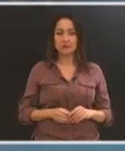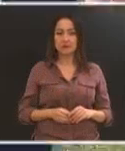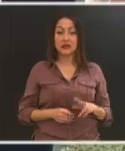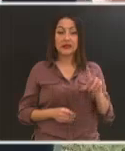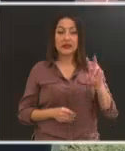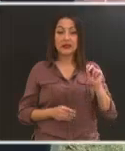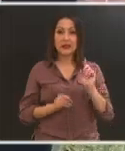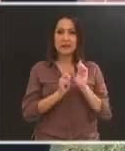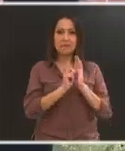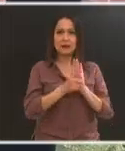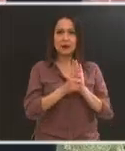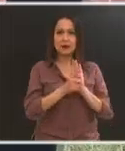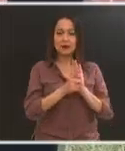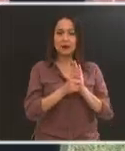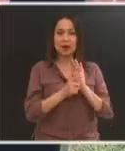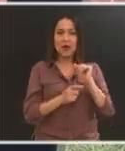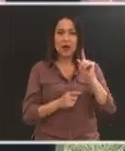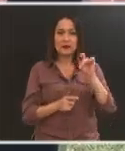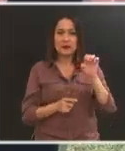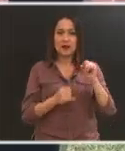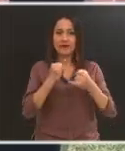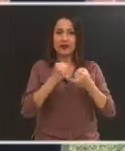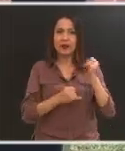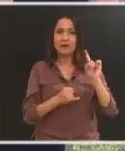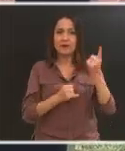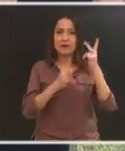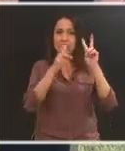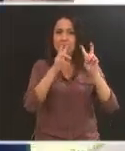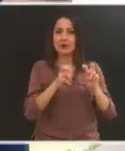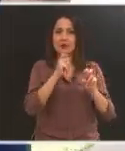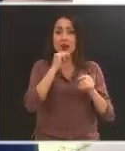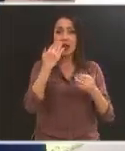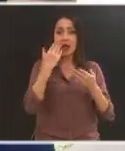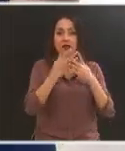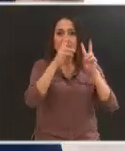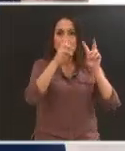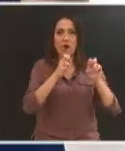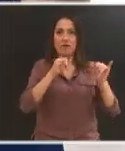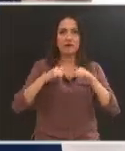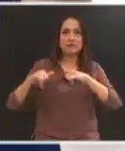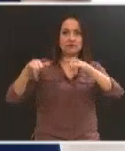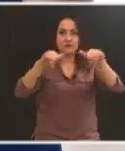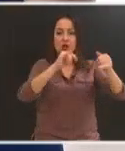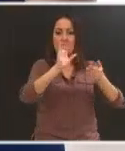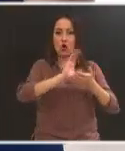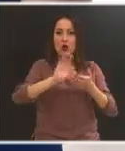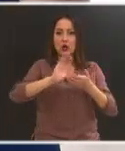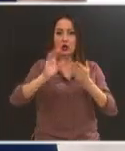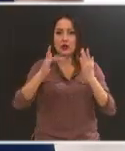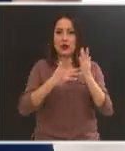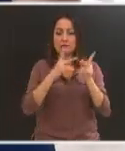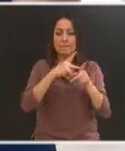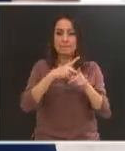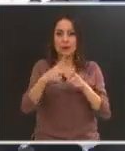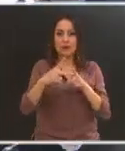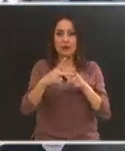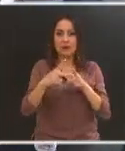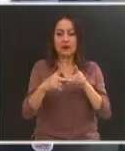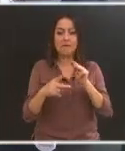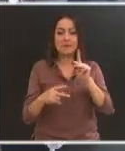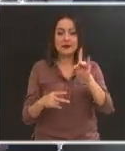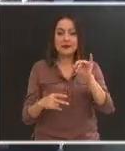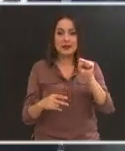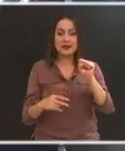30 minutos le tomó a Axel finalizar el primer examen de la prueba estandarizada en el Colegio Técnico Profesional en Mercedes